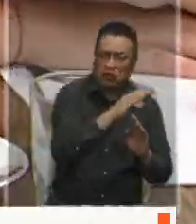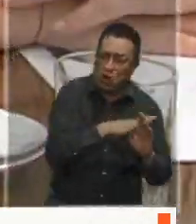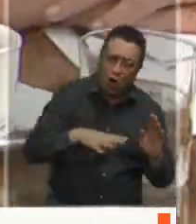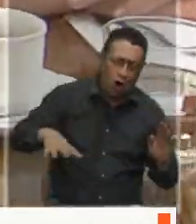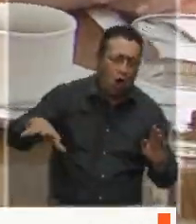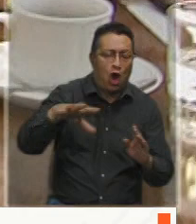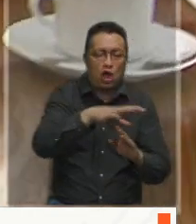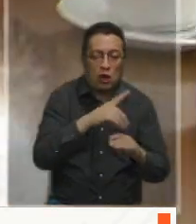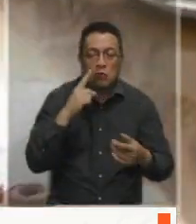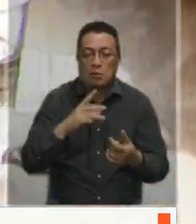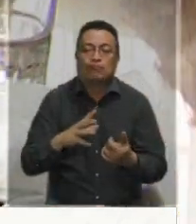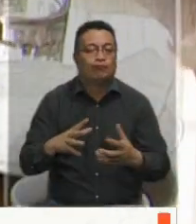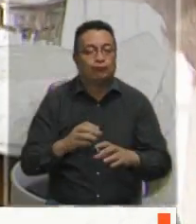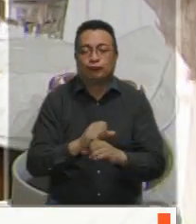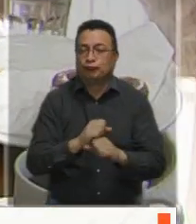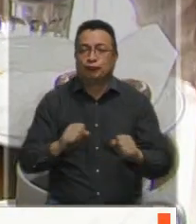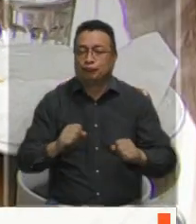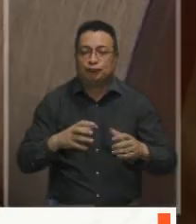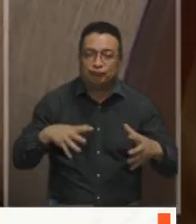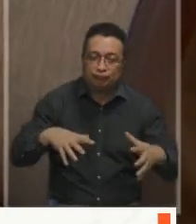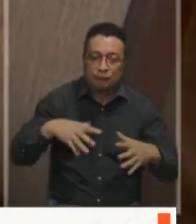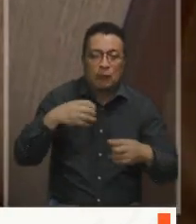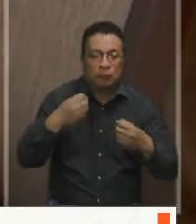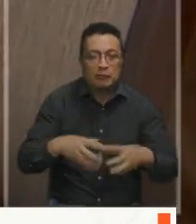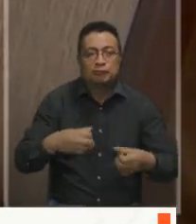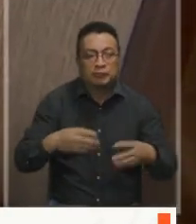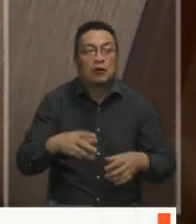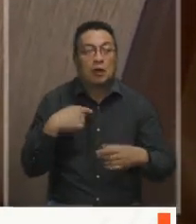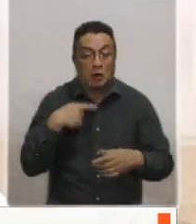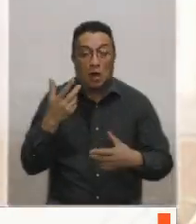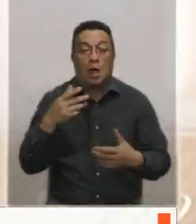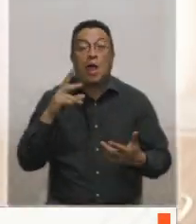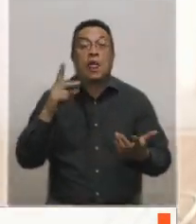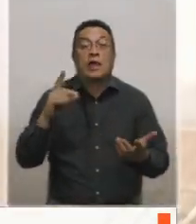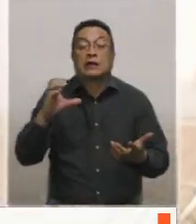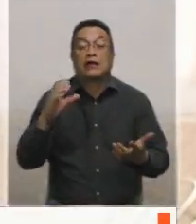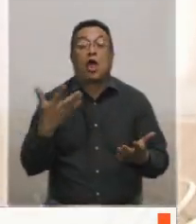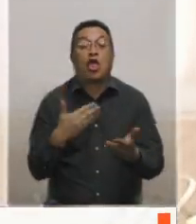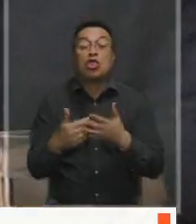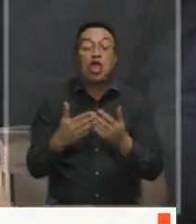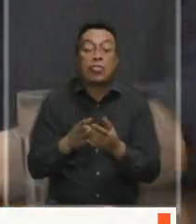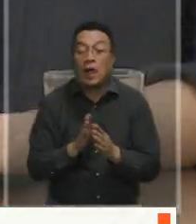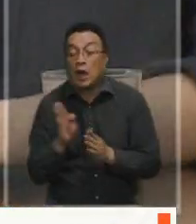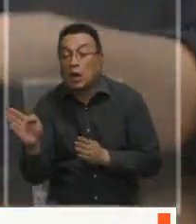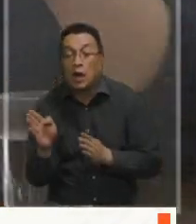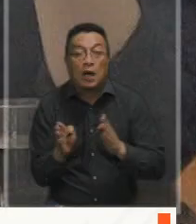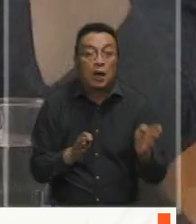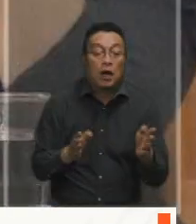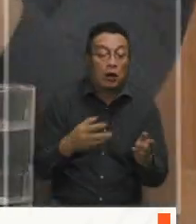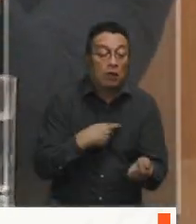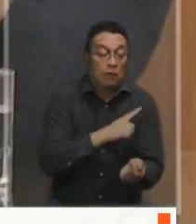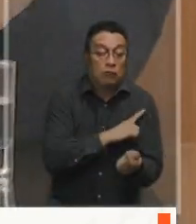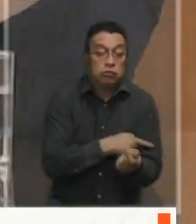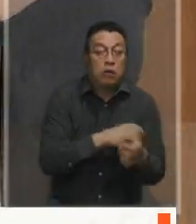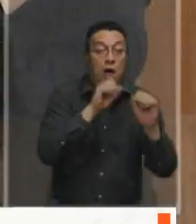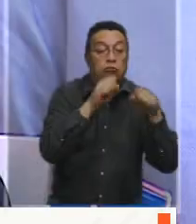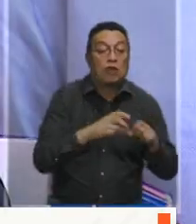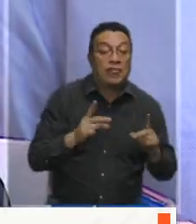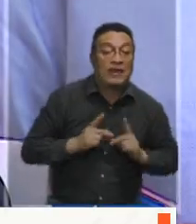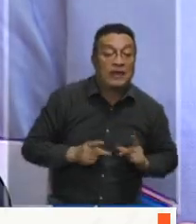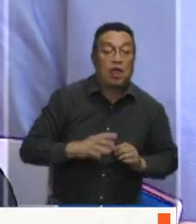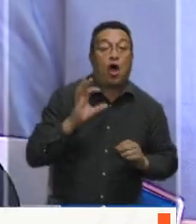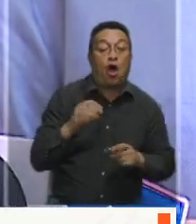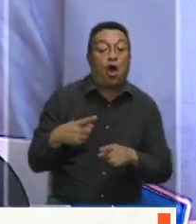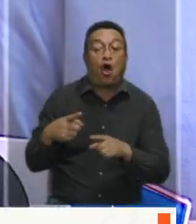constitucionales pierde fuerza y el PS debe definir si mantendrá su domicilio político en el socialismo democrático o unirá fuerzas con Apruebo Dignidad.